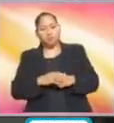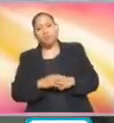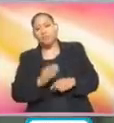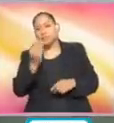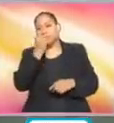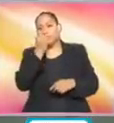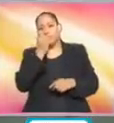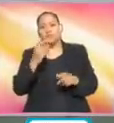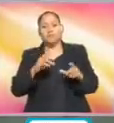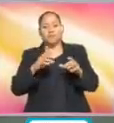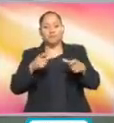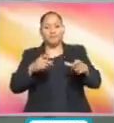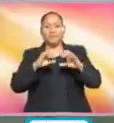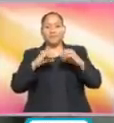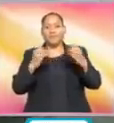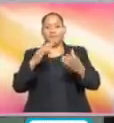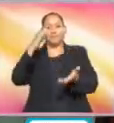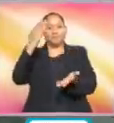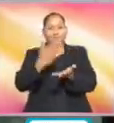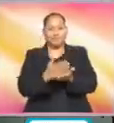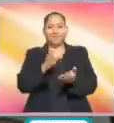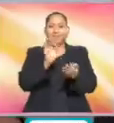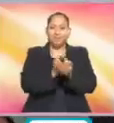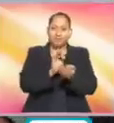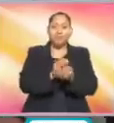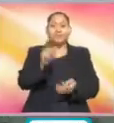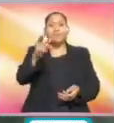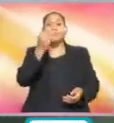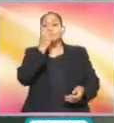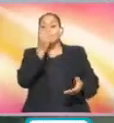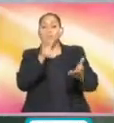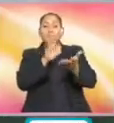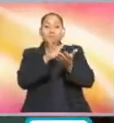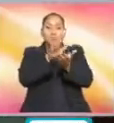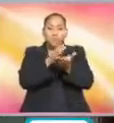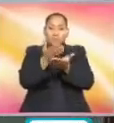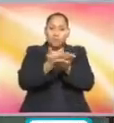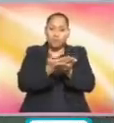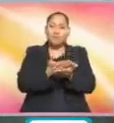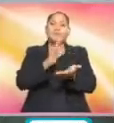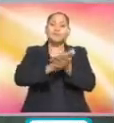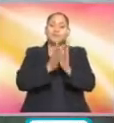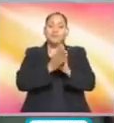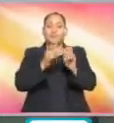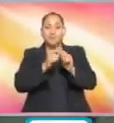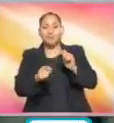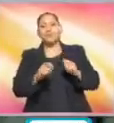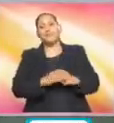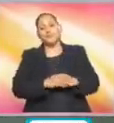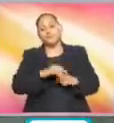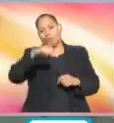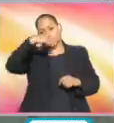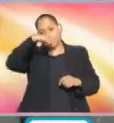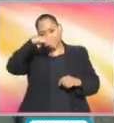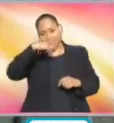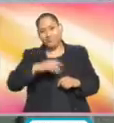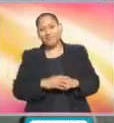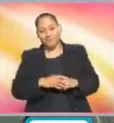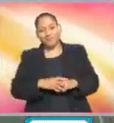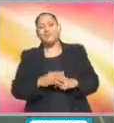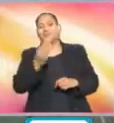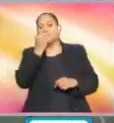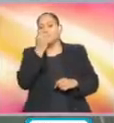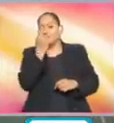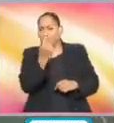comer sopes, ¿no? Tamales, se come tortas de chilaquil y las guajolotas. Pero que se coma una,